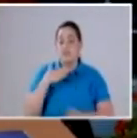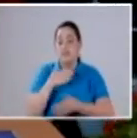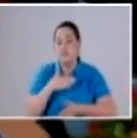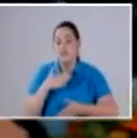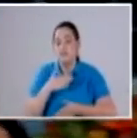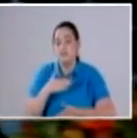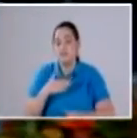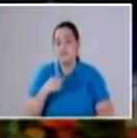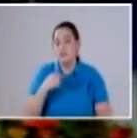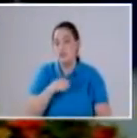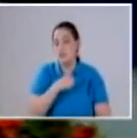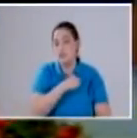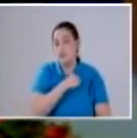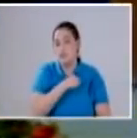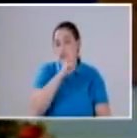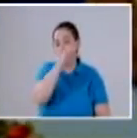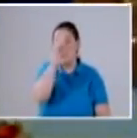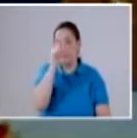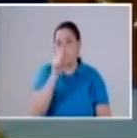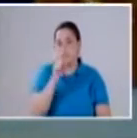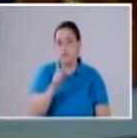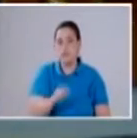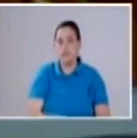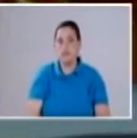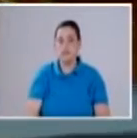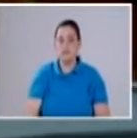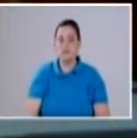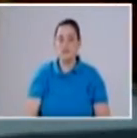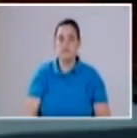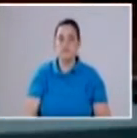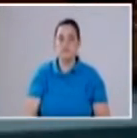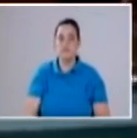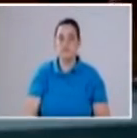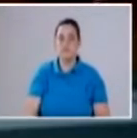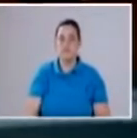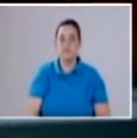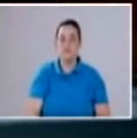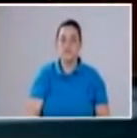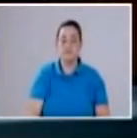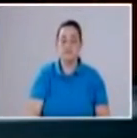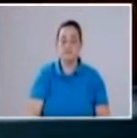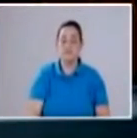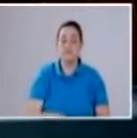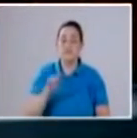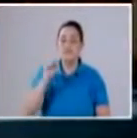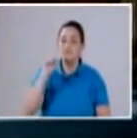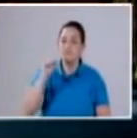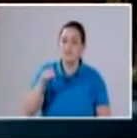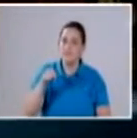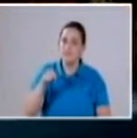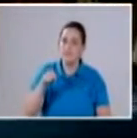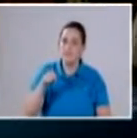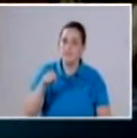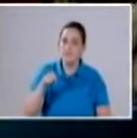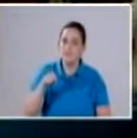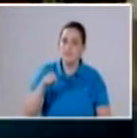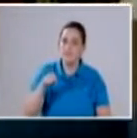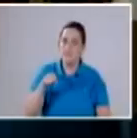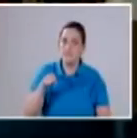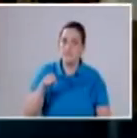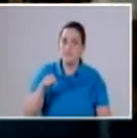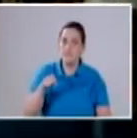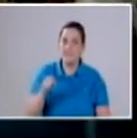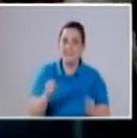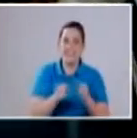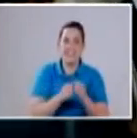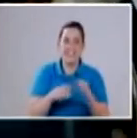Entonces yo le quiero preguntar a usted: Sí, sin café es imposible agradar. No,